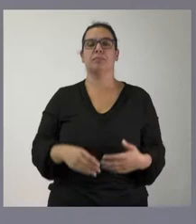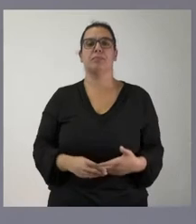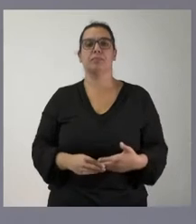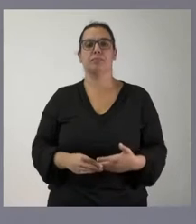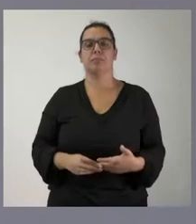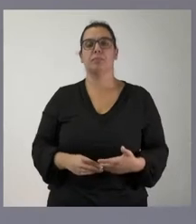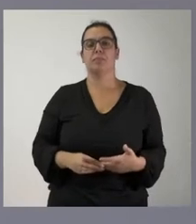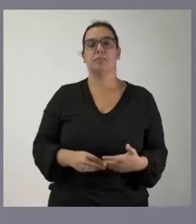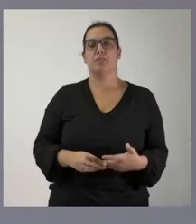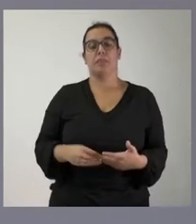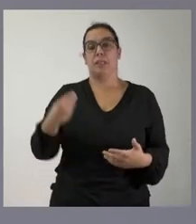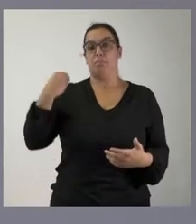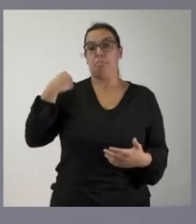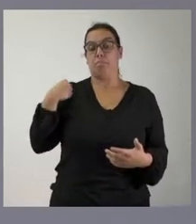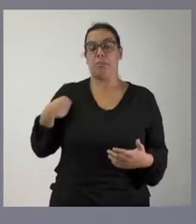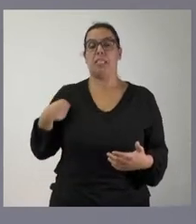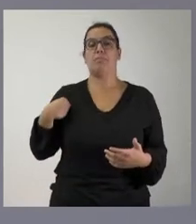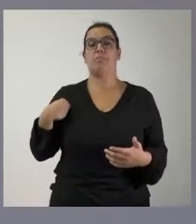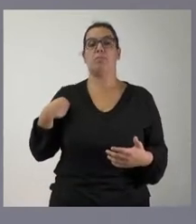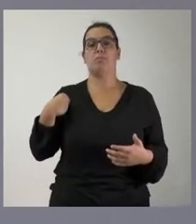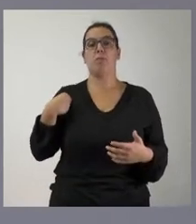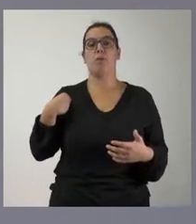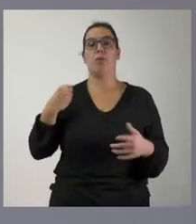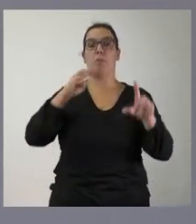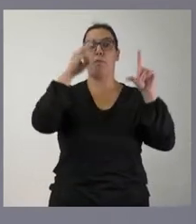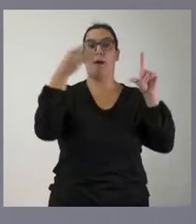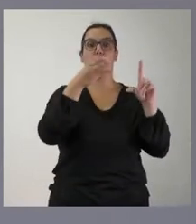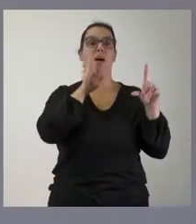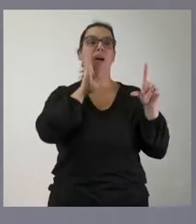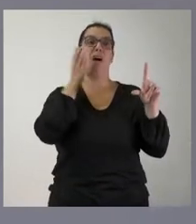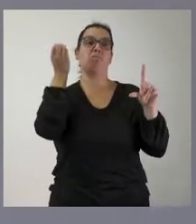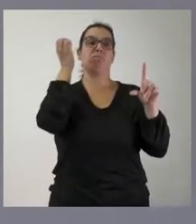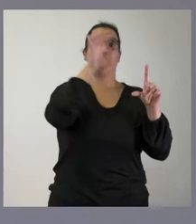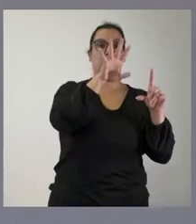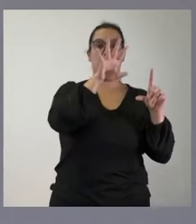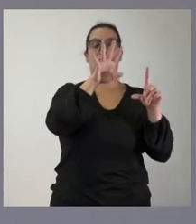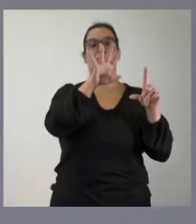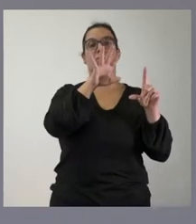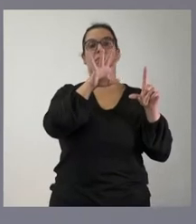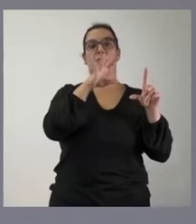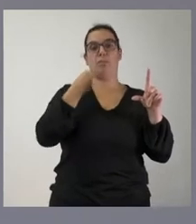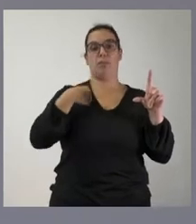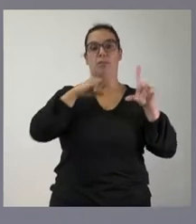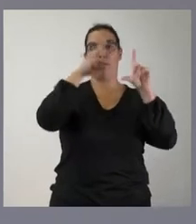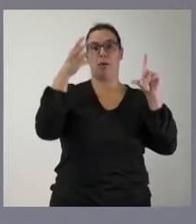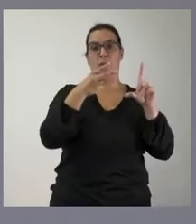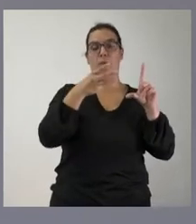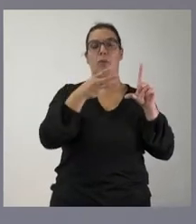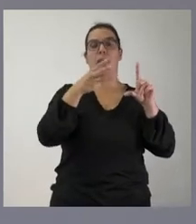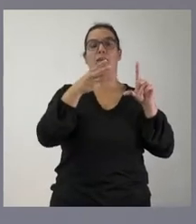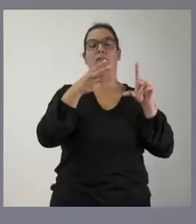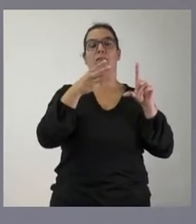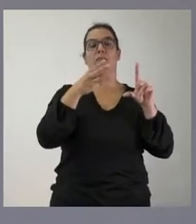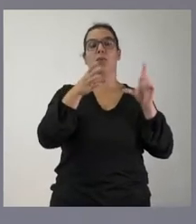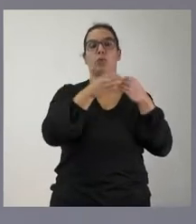idénticos a los que se habían colgado en la página del portal de la junta de Castilla y la materia de Educación